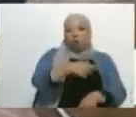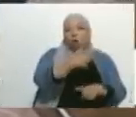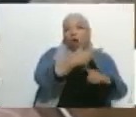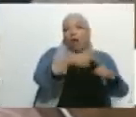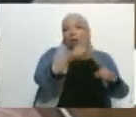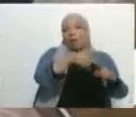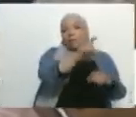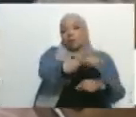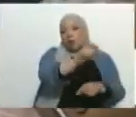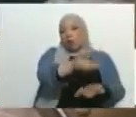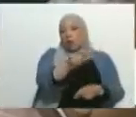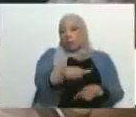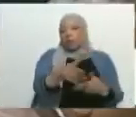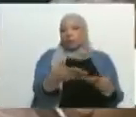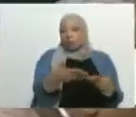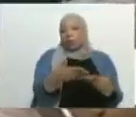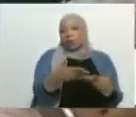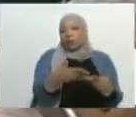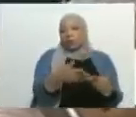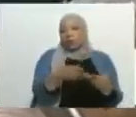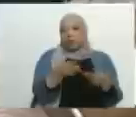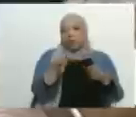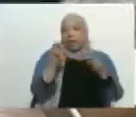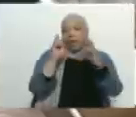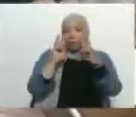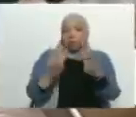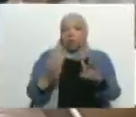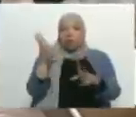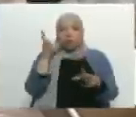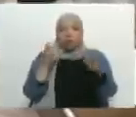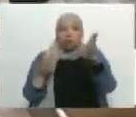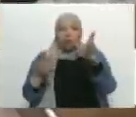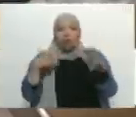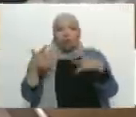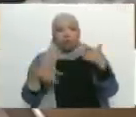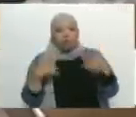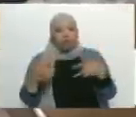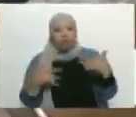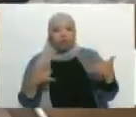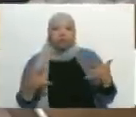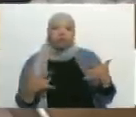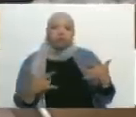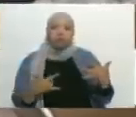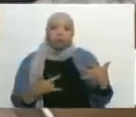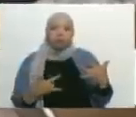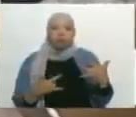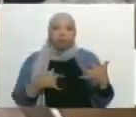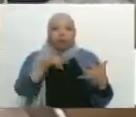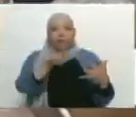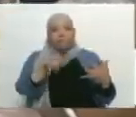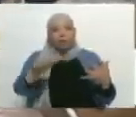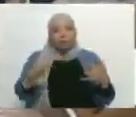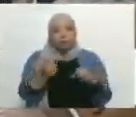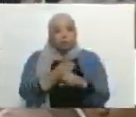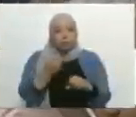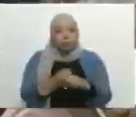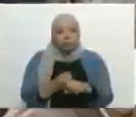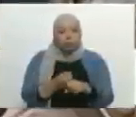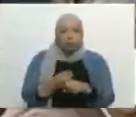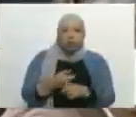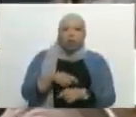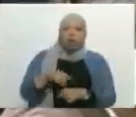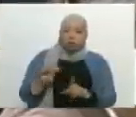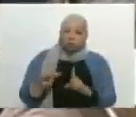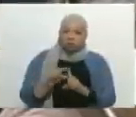fue, escuchamos y hemos visto a lo largo de las actuaciones de este ciudadano, que le queda grande la